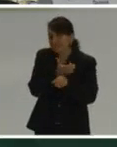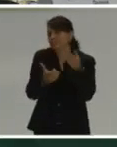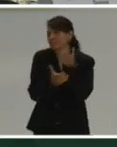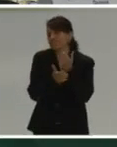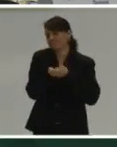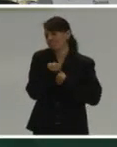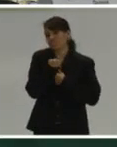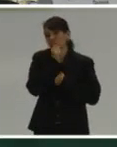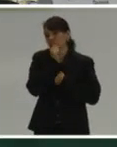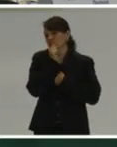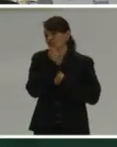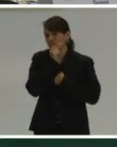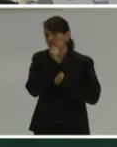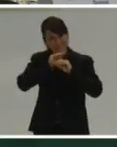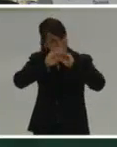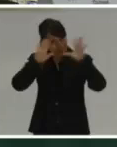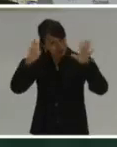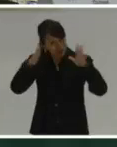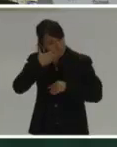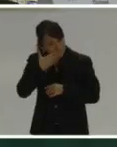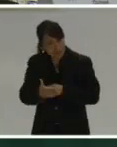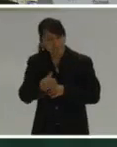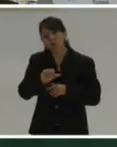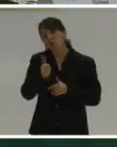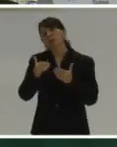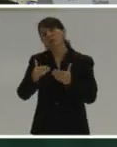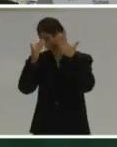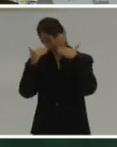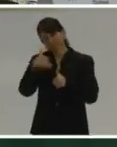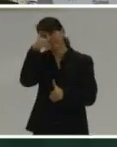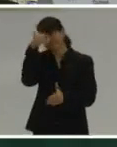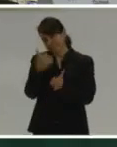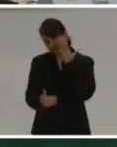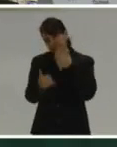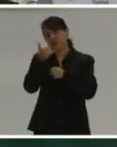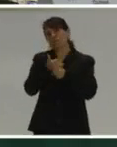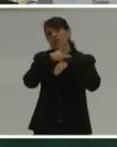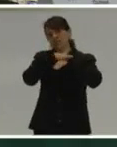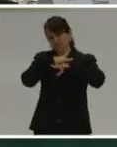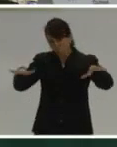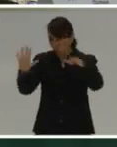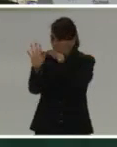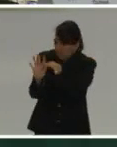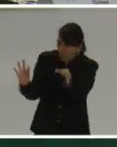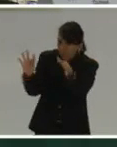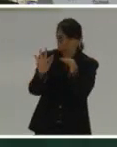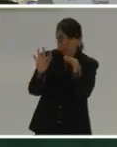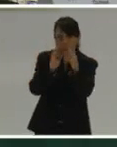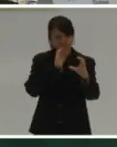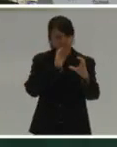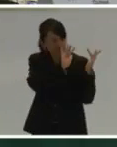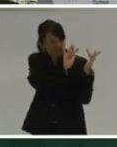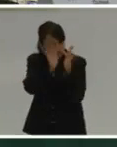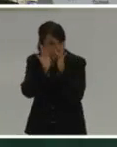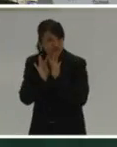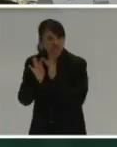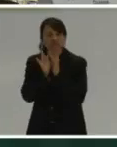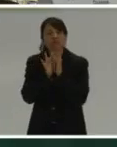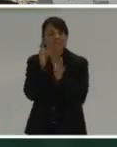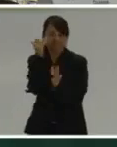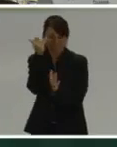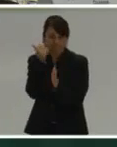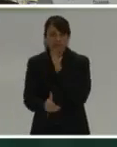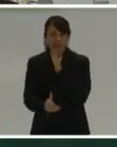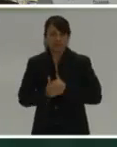El tema también nos decían, falta de información y comunicación, ¿sí? Y,